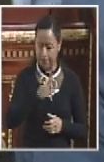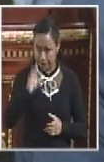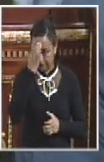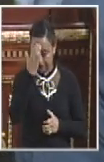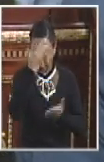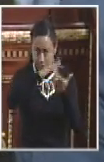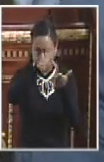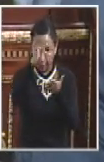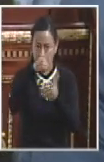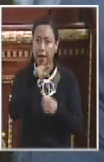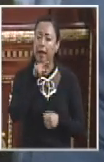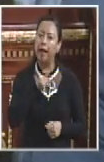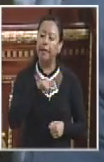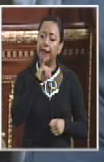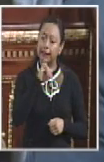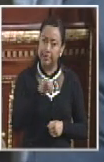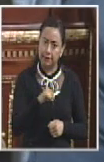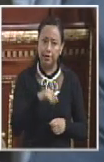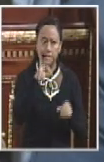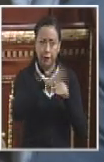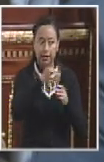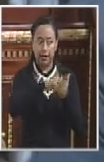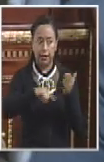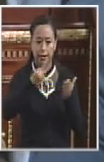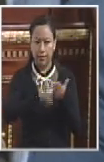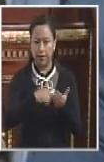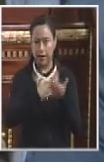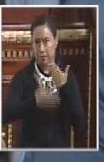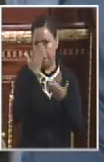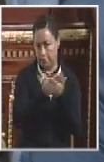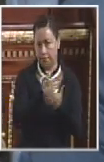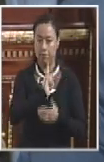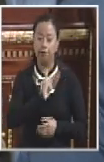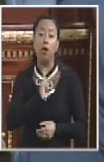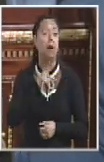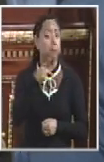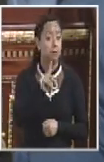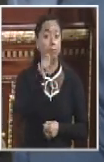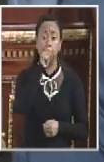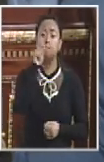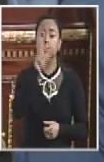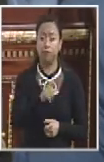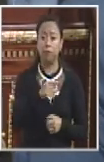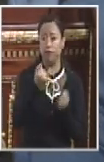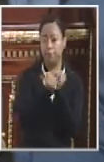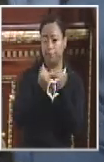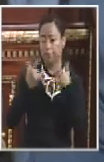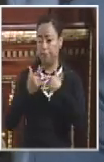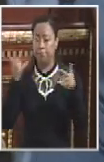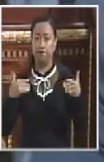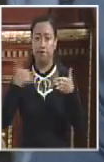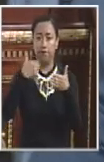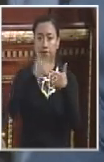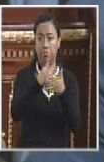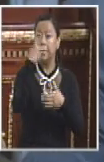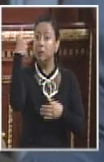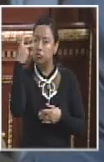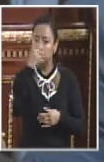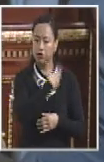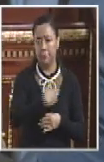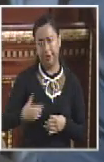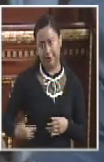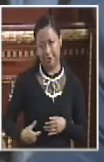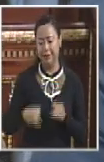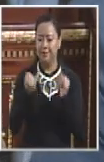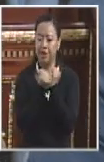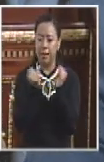y agradecimiento a que sí sometió a votación mi propuesta, pero también en el antecedente de su presidencia y de la